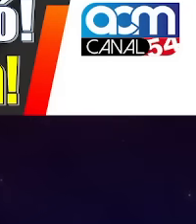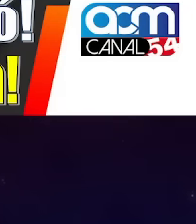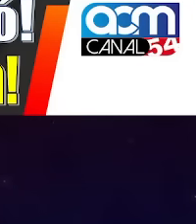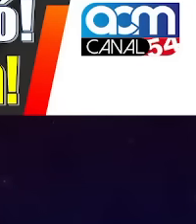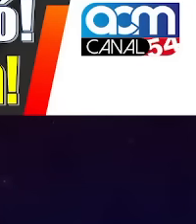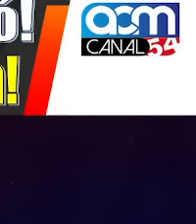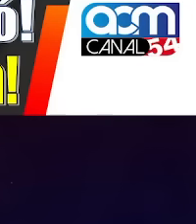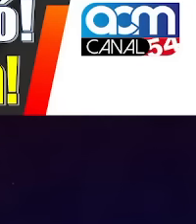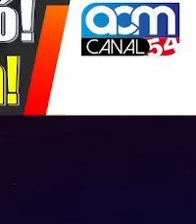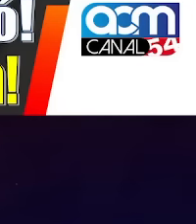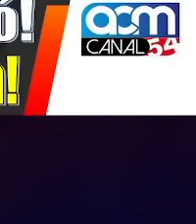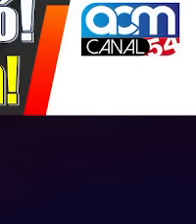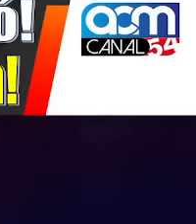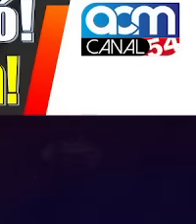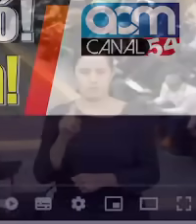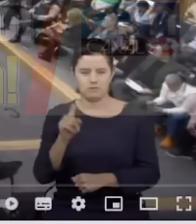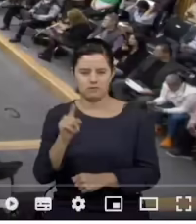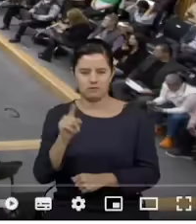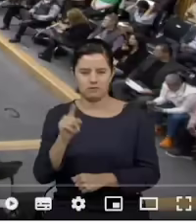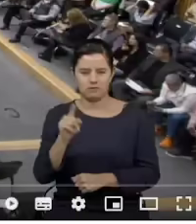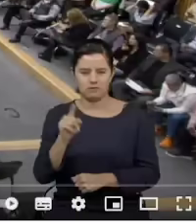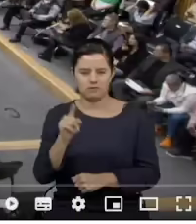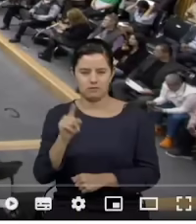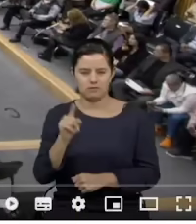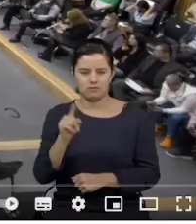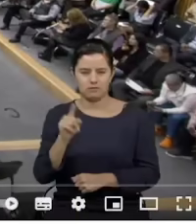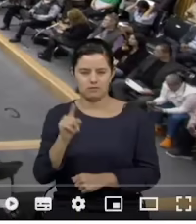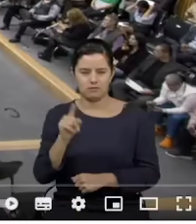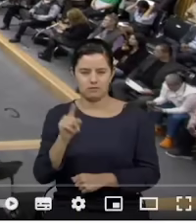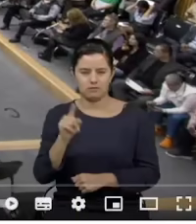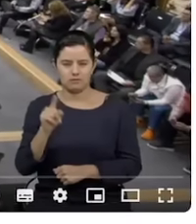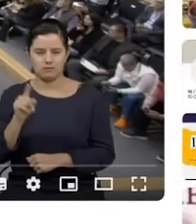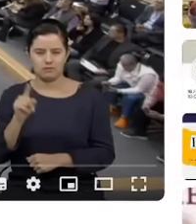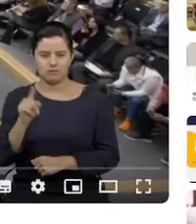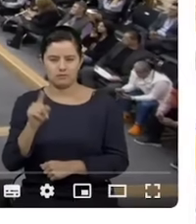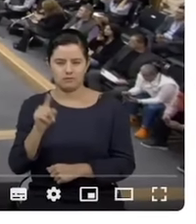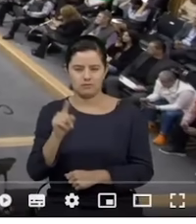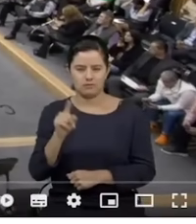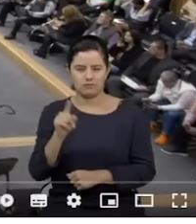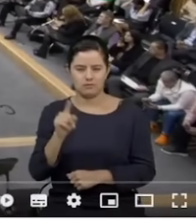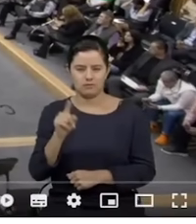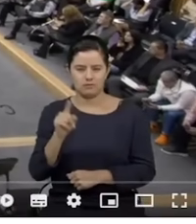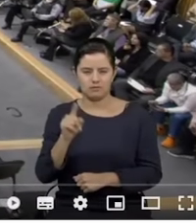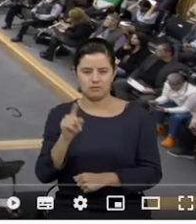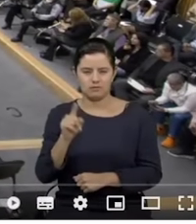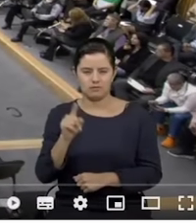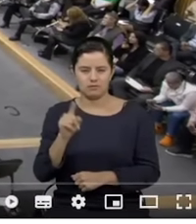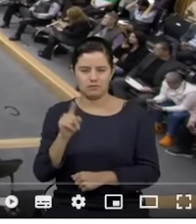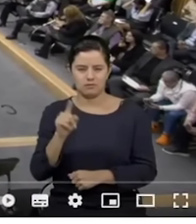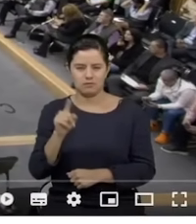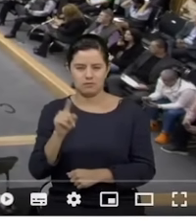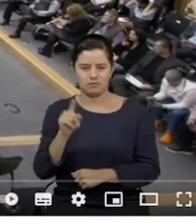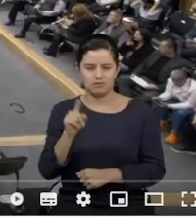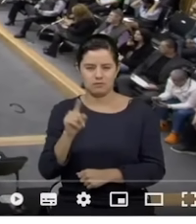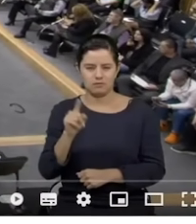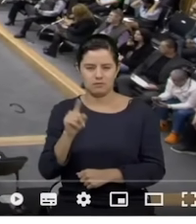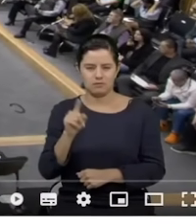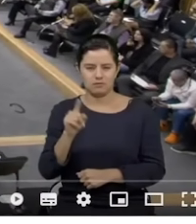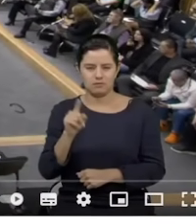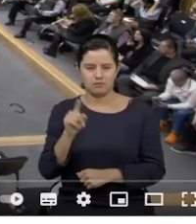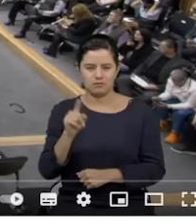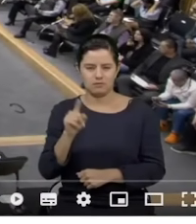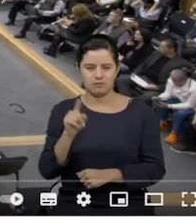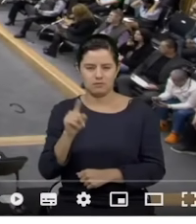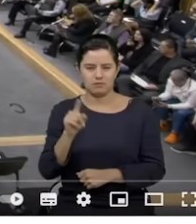conocer esto prácticamente en llanto acaso se les fue algún billete y no nos dimos cuenta porque el